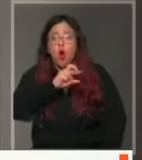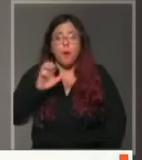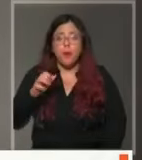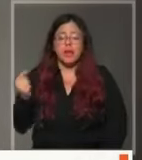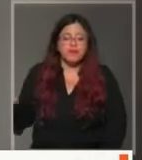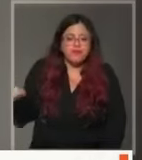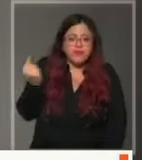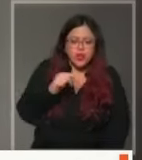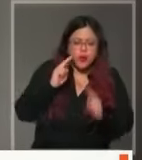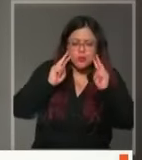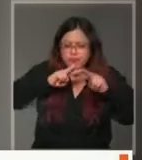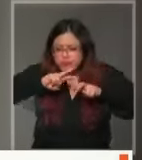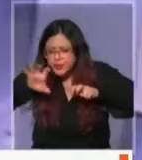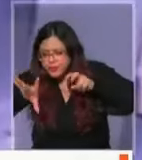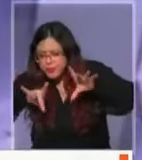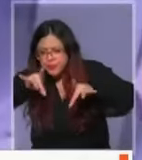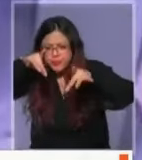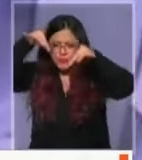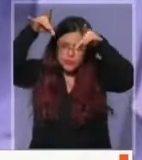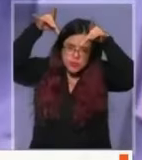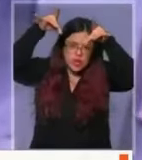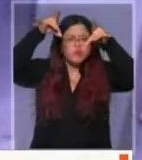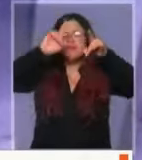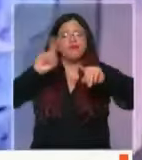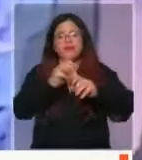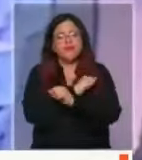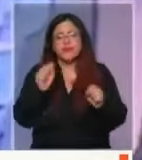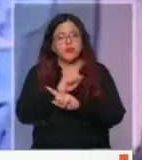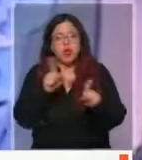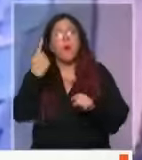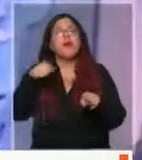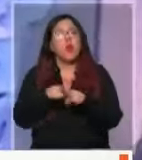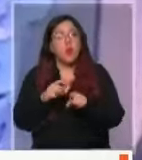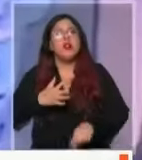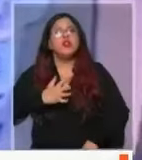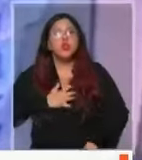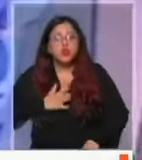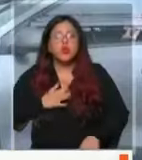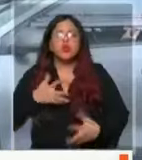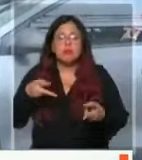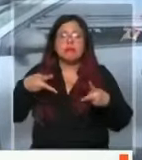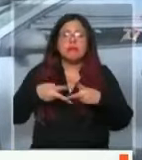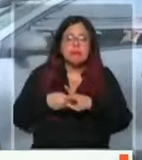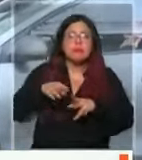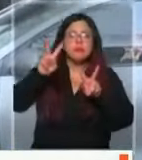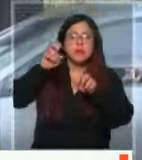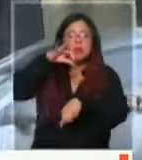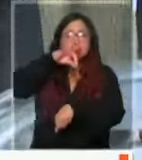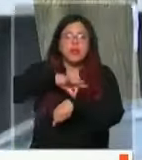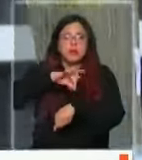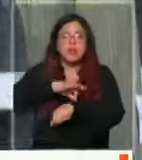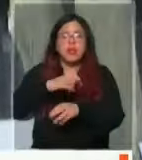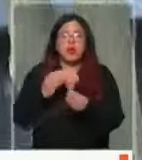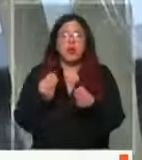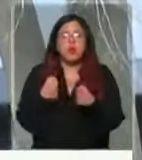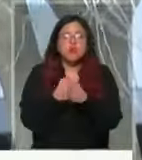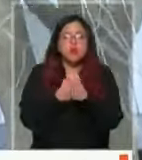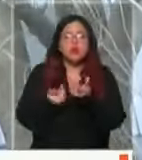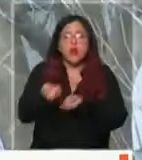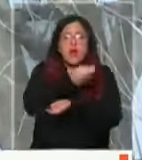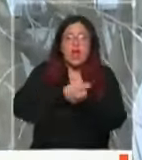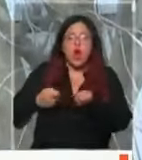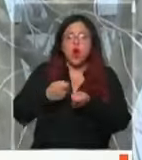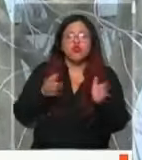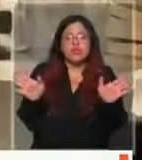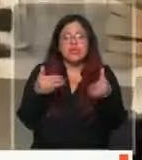se tratara de un artefacto explosivo, pero el susto fue grande. Se interrumpieron consultas médicas, varios negocios cerraron.